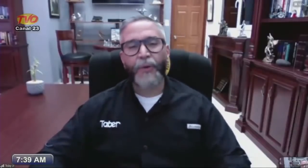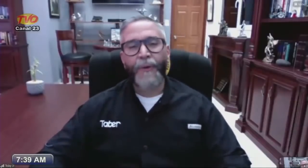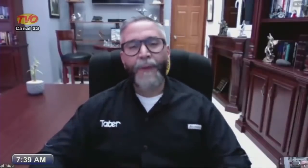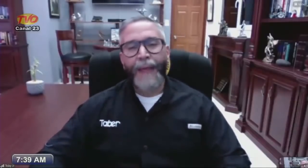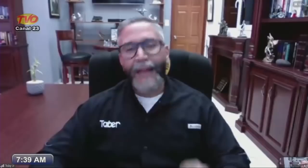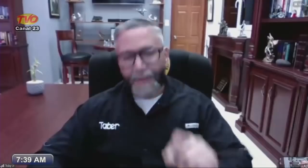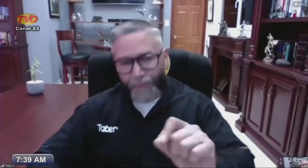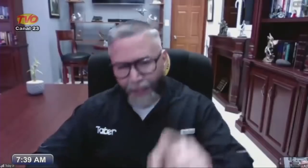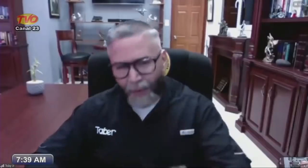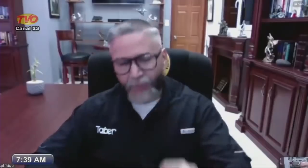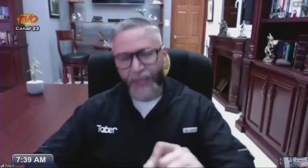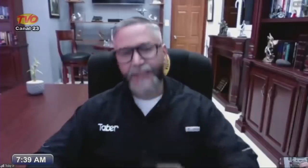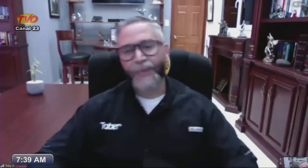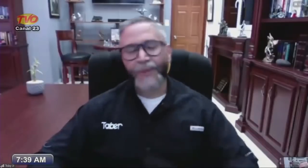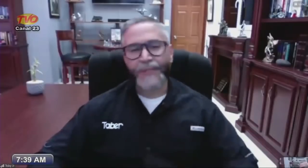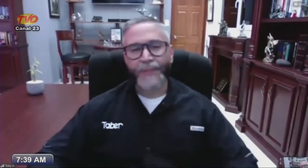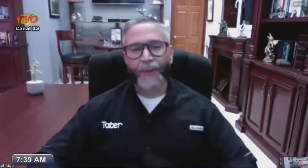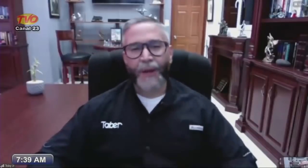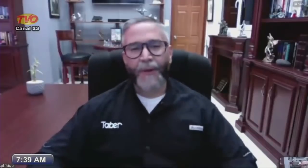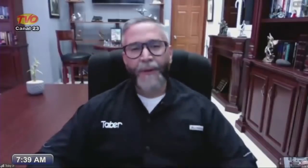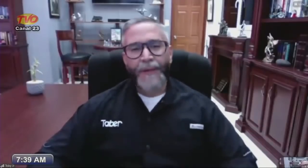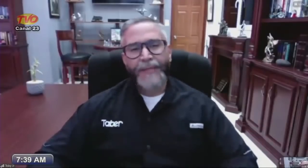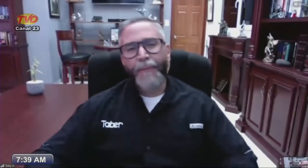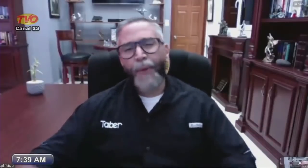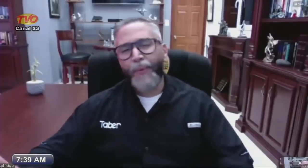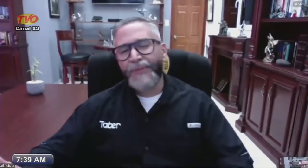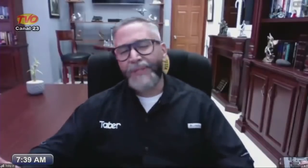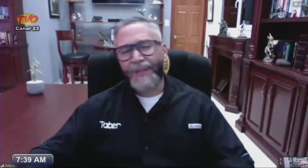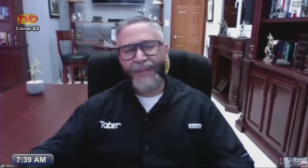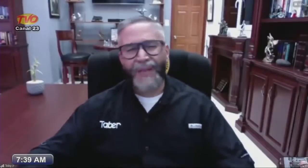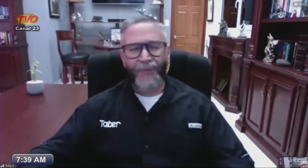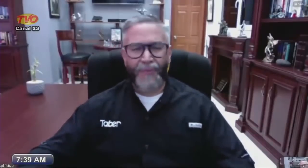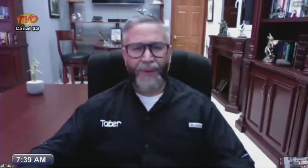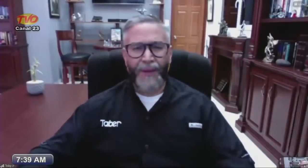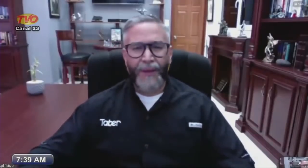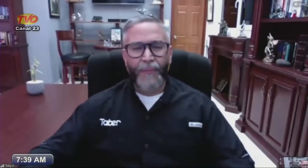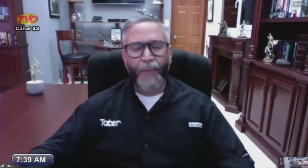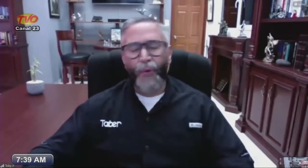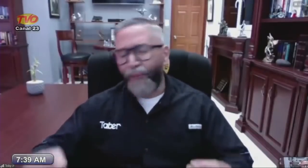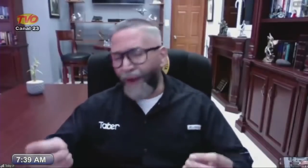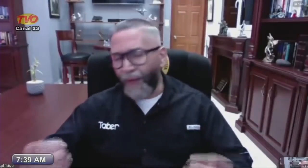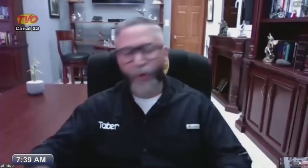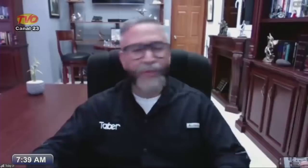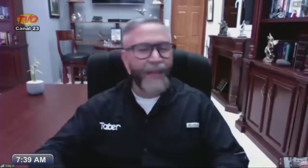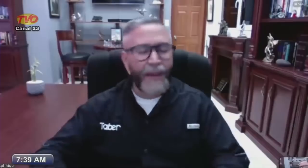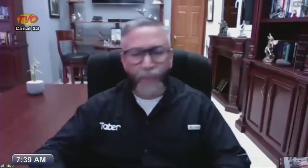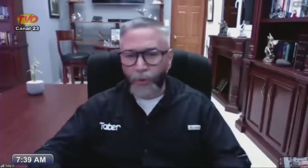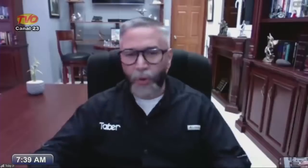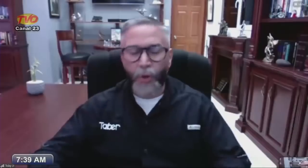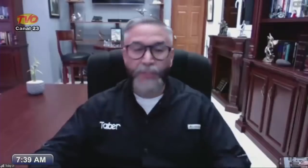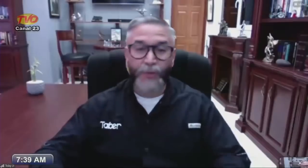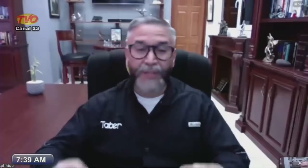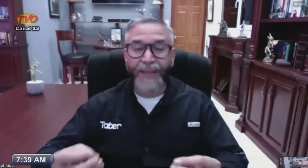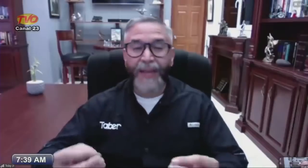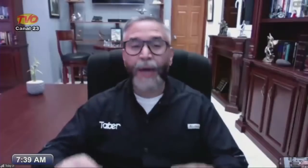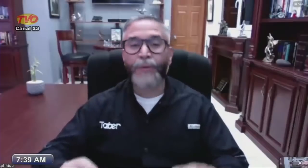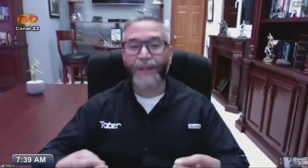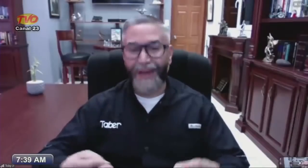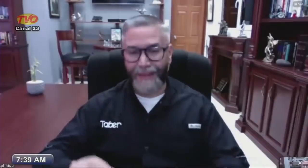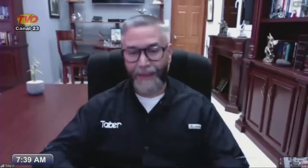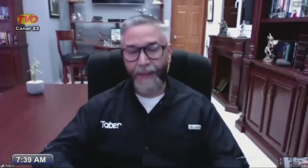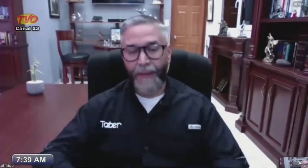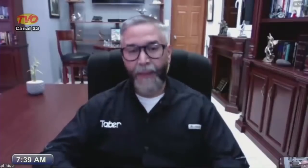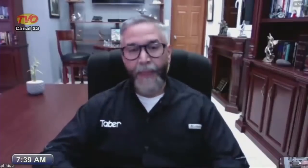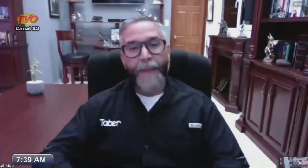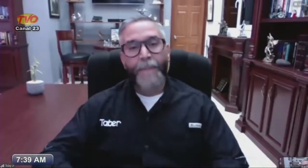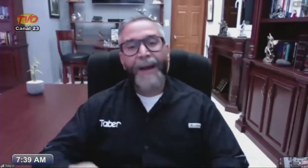2021 le invito a usted que sintonice este programa sea propositivo por favor no sea del montón si usted va a llegar